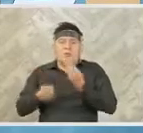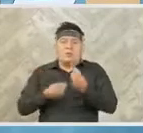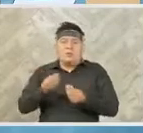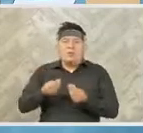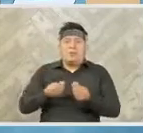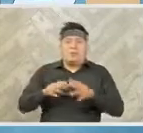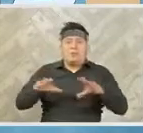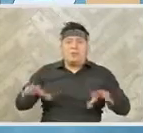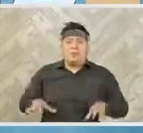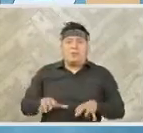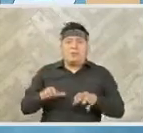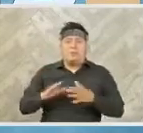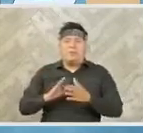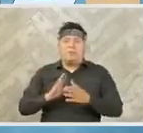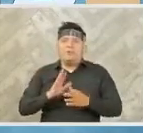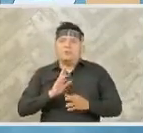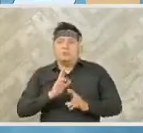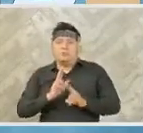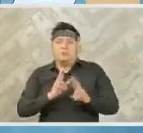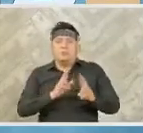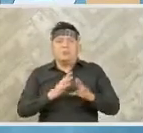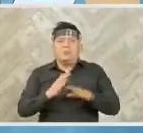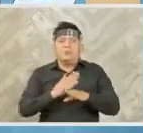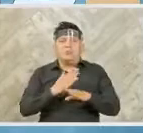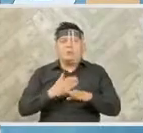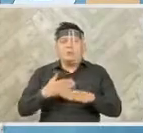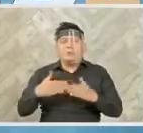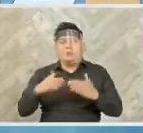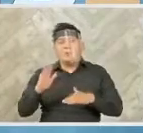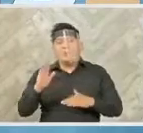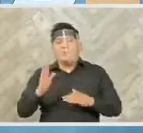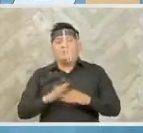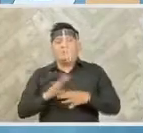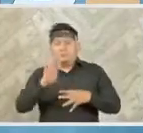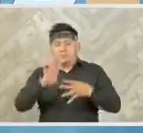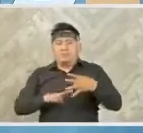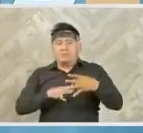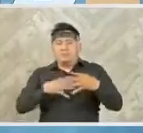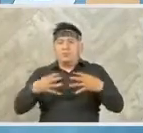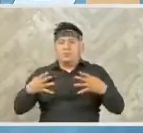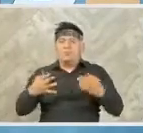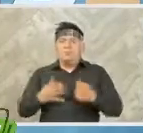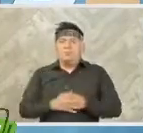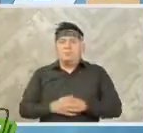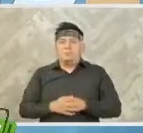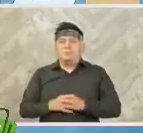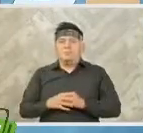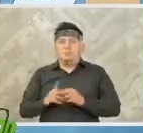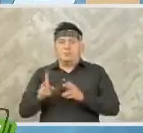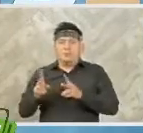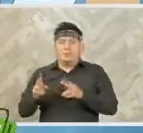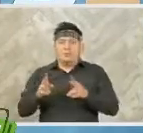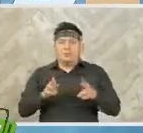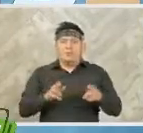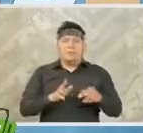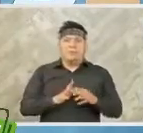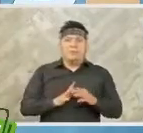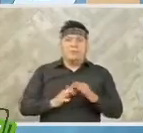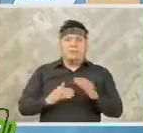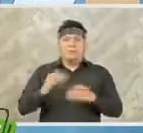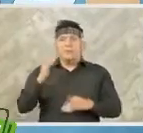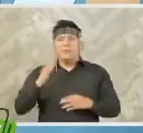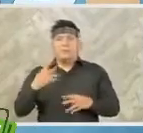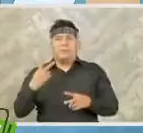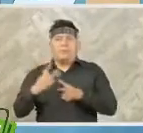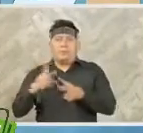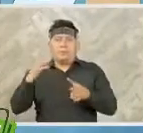actuar solucionando las diferentes problemáticas. Se realiza un cronograma, hay que hacer unos cortes para medir de acuerdo al índice de